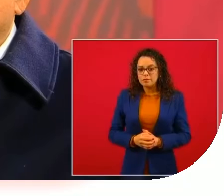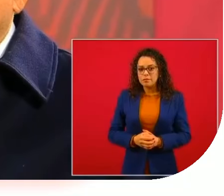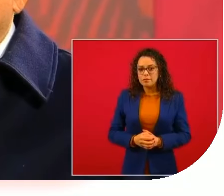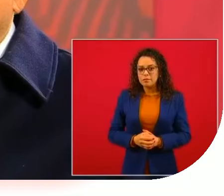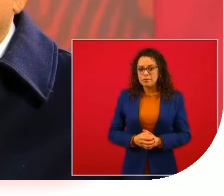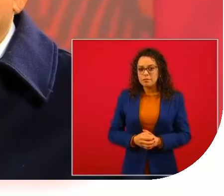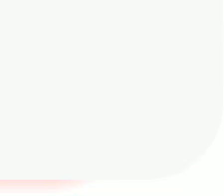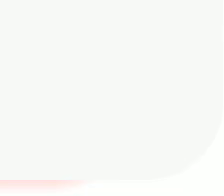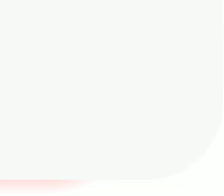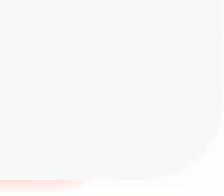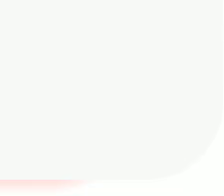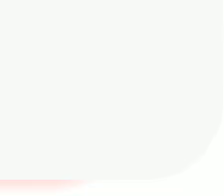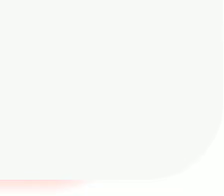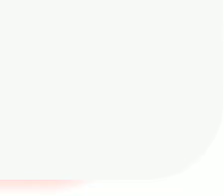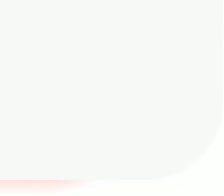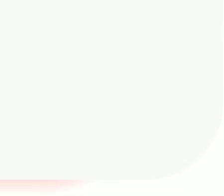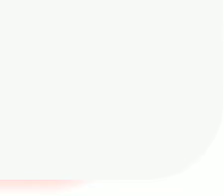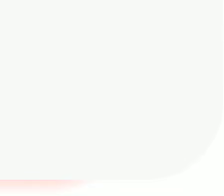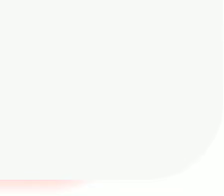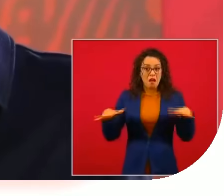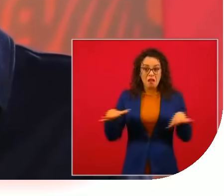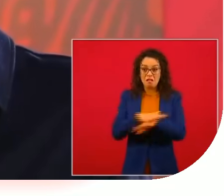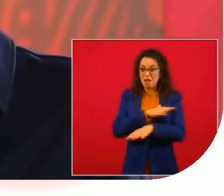Pues de que no hay ningún cambio,